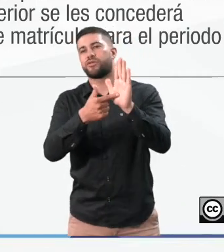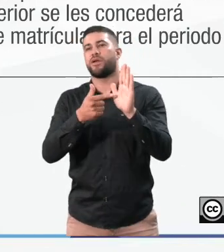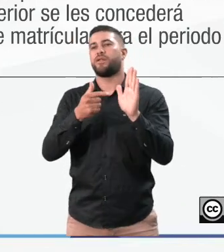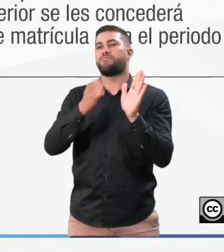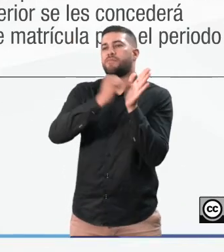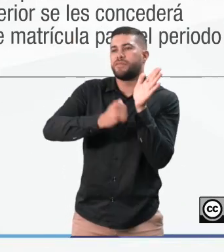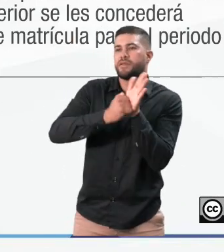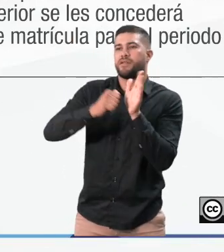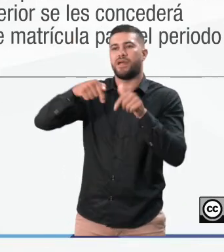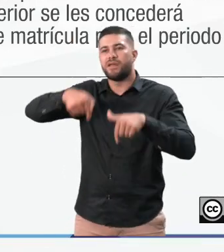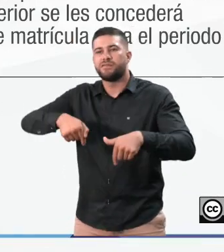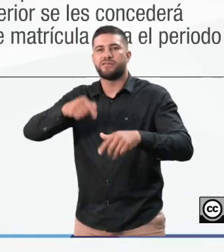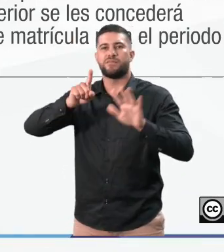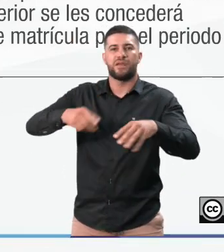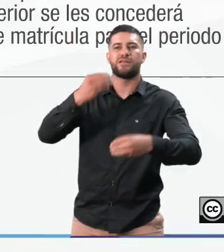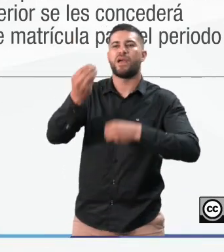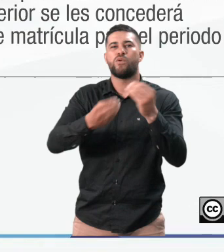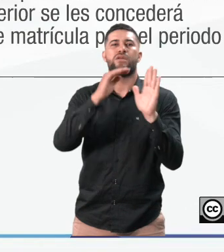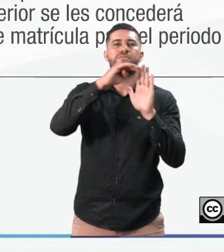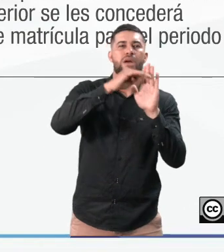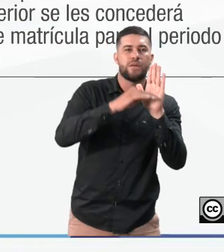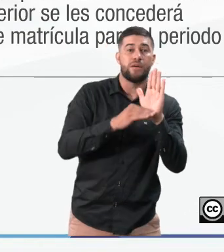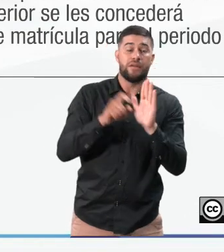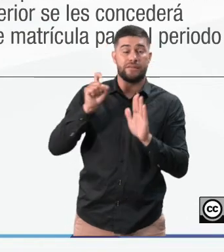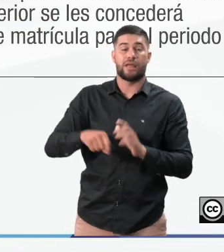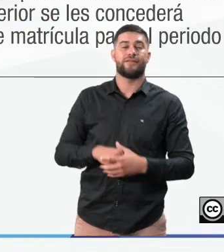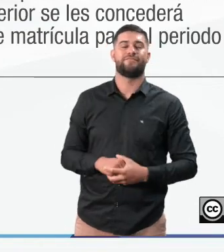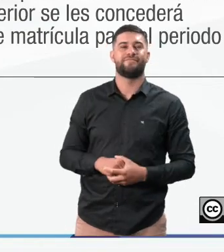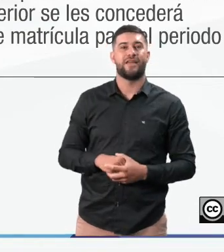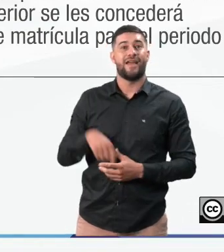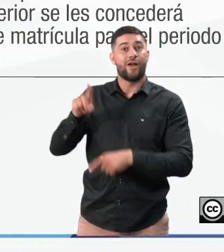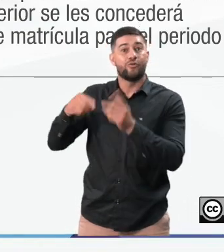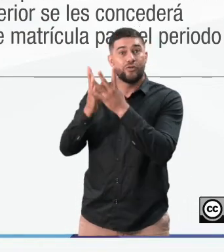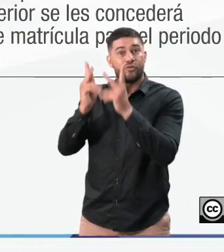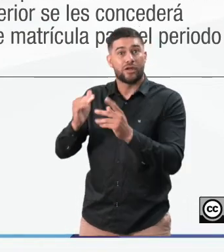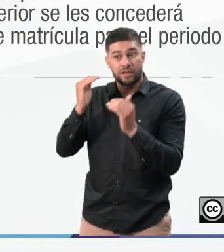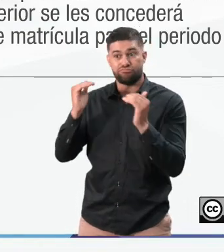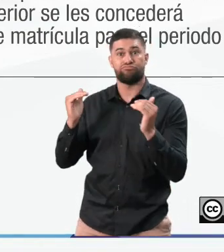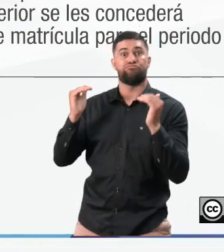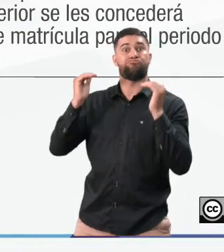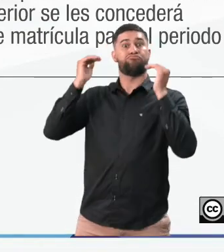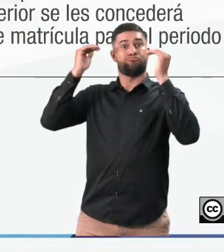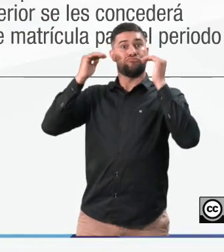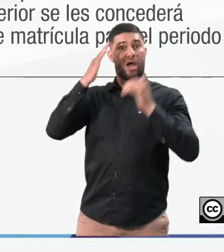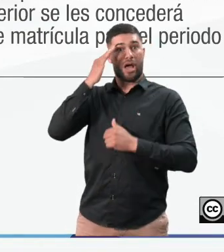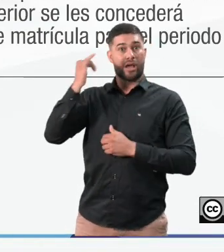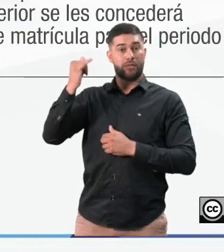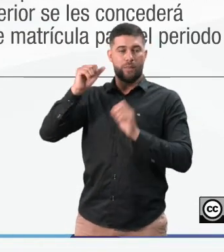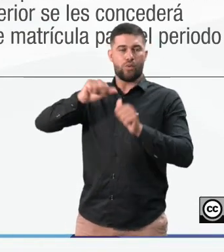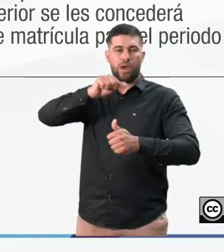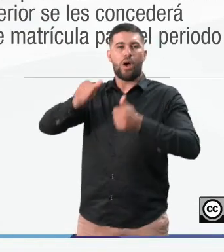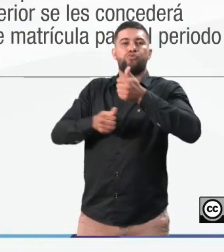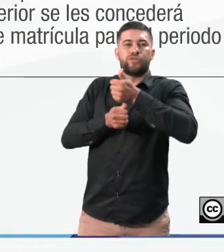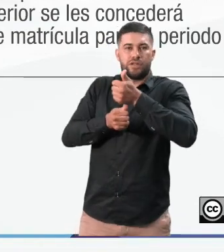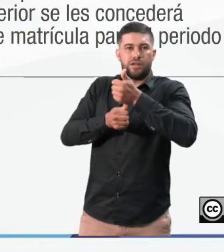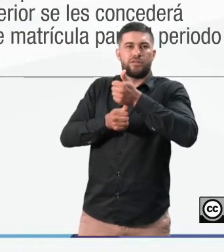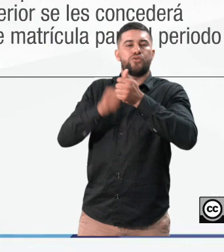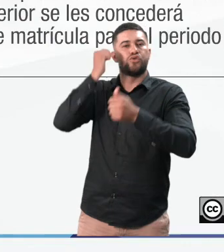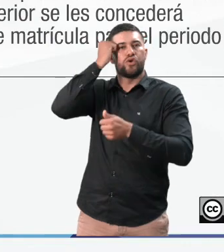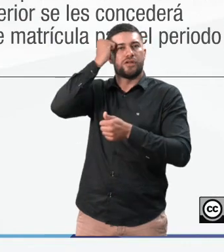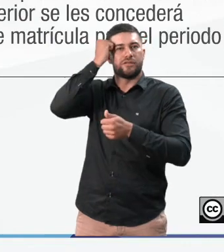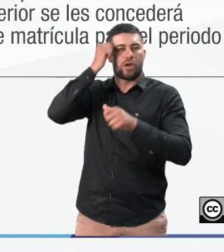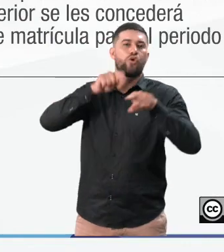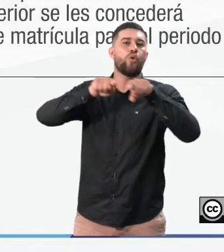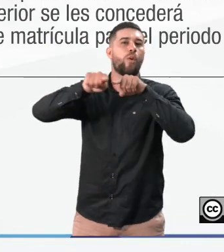rendimiento académico pueden ser auxiliares de docencia previa convocatoria y se ganen pues según sus méritos en cada